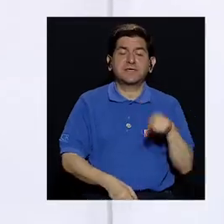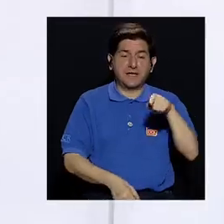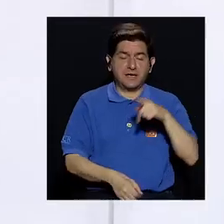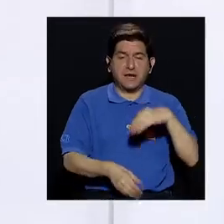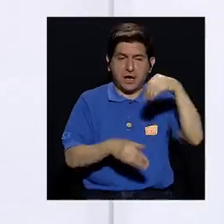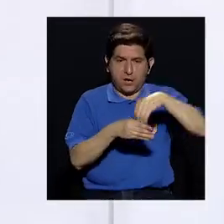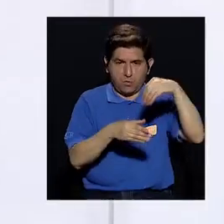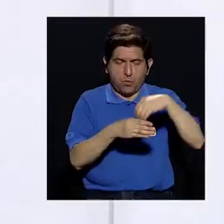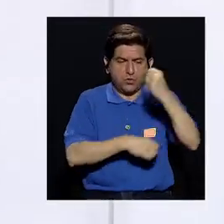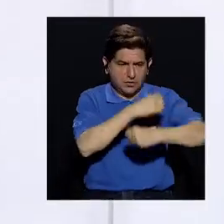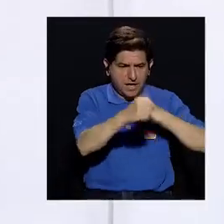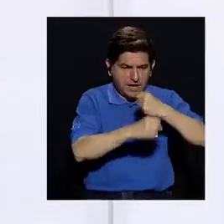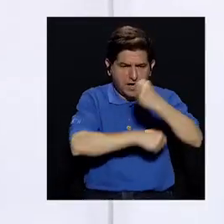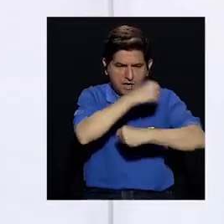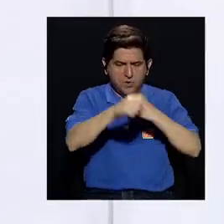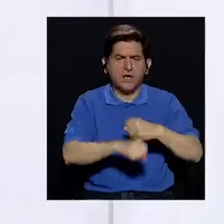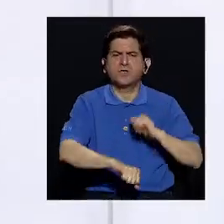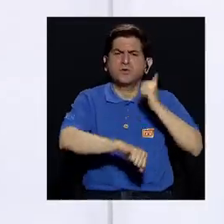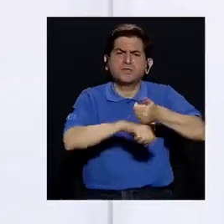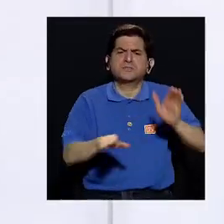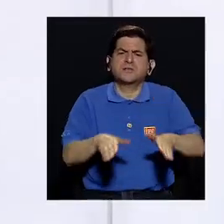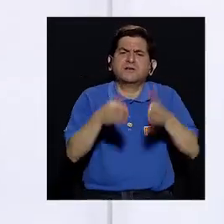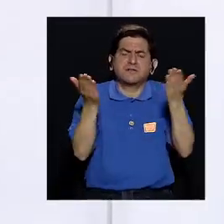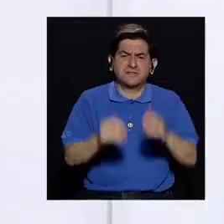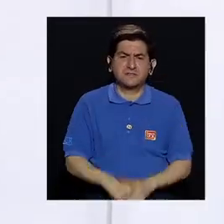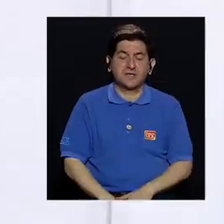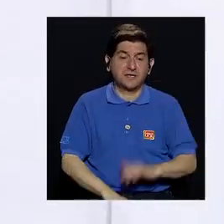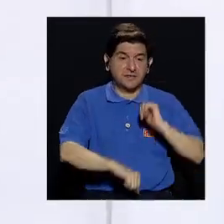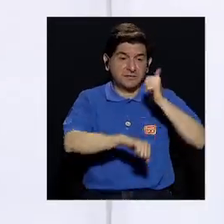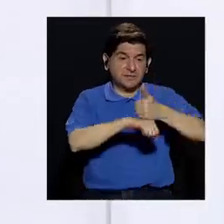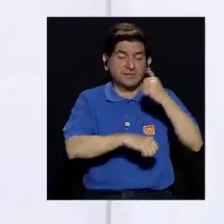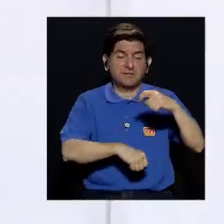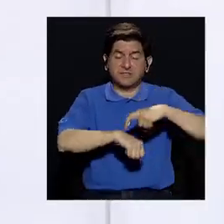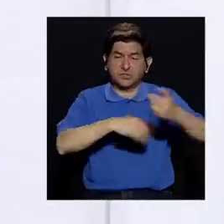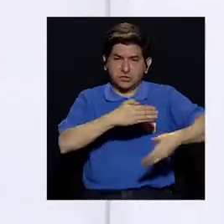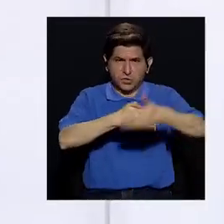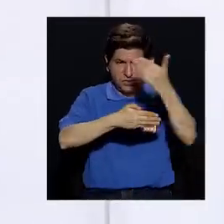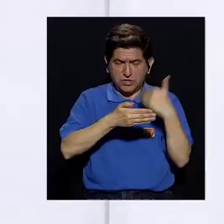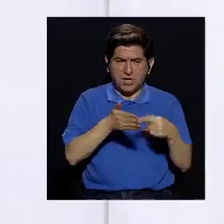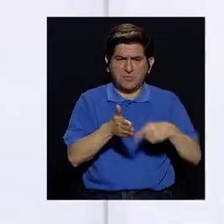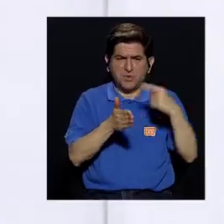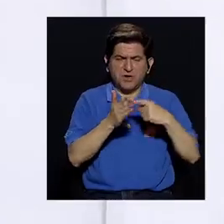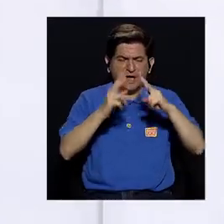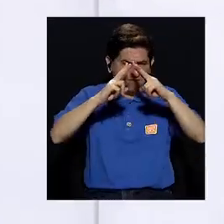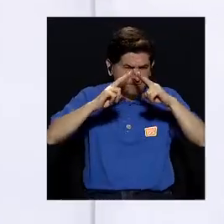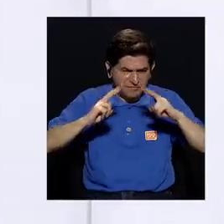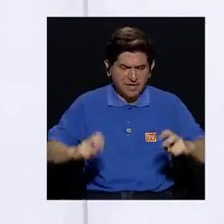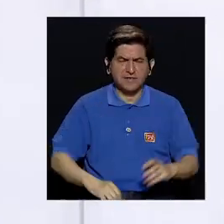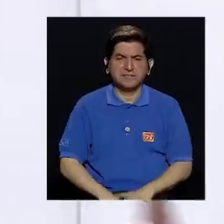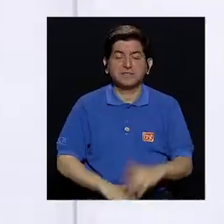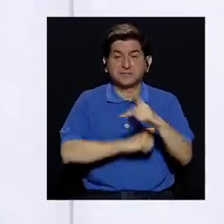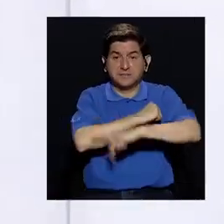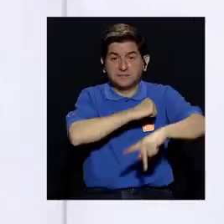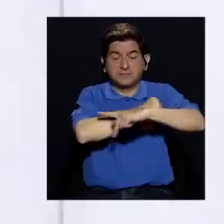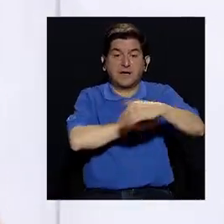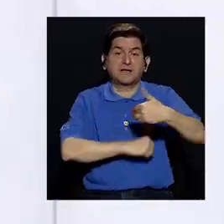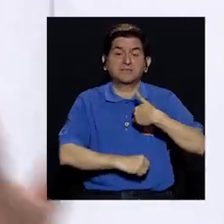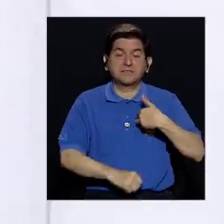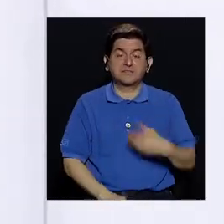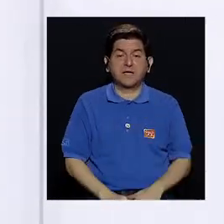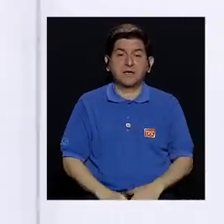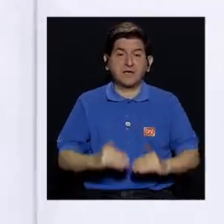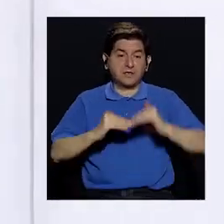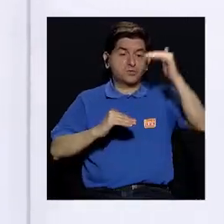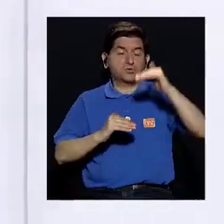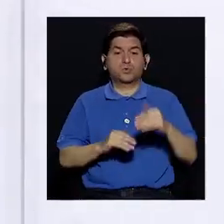esas cosas depende de la cuota se definió hace algún tiempo y de vez en cuando se revisa no hay países que tienen